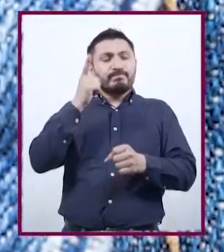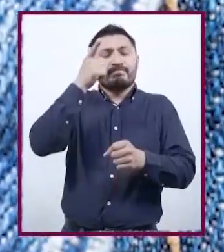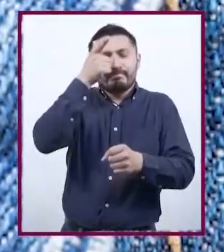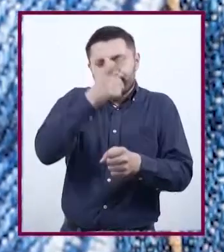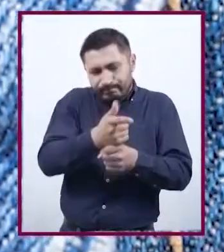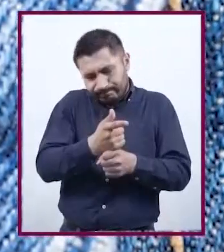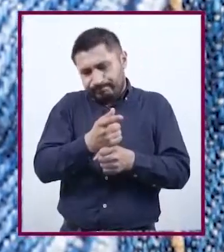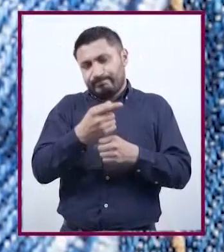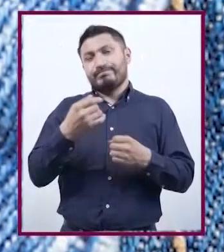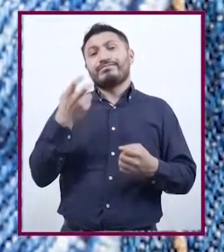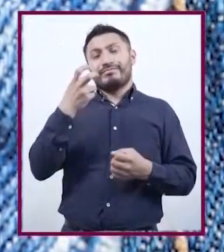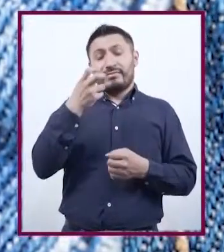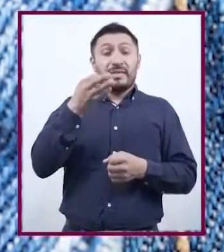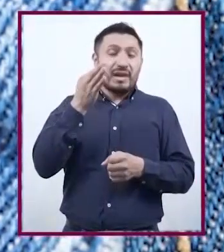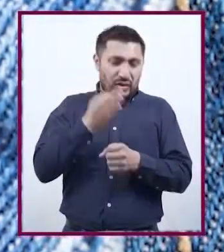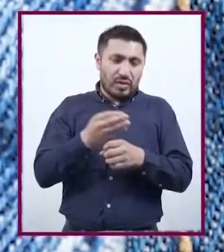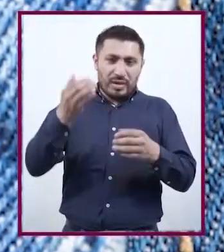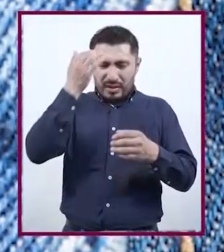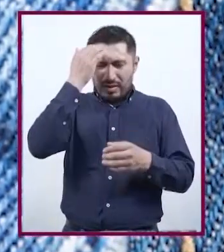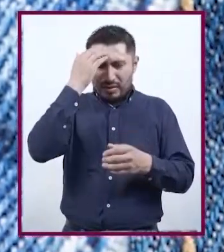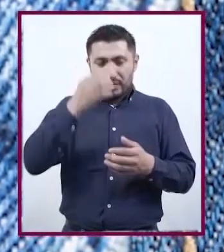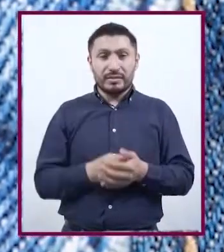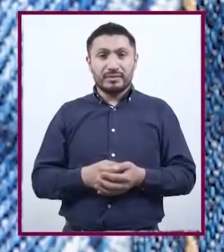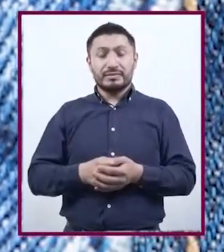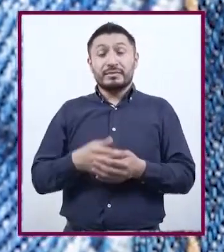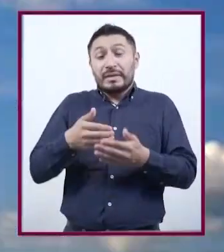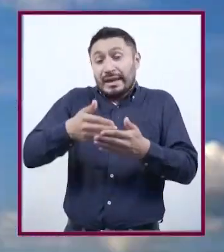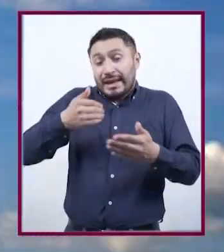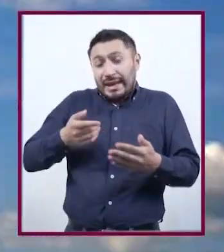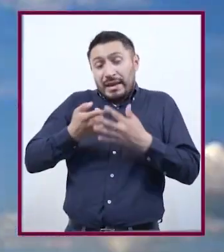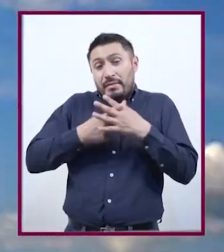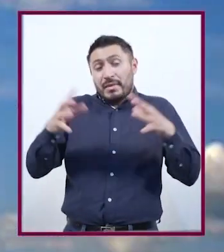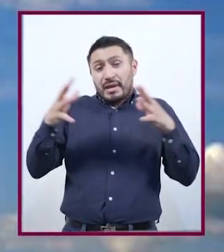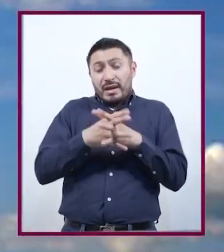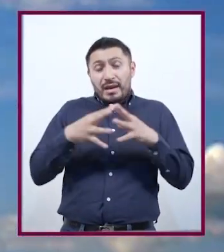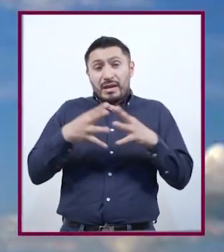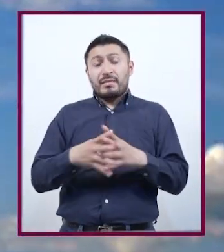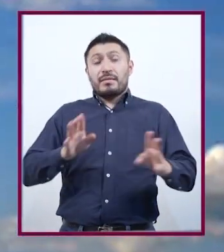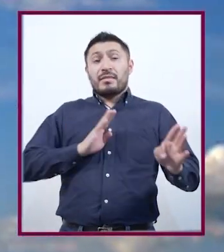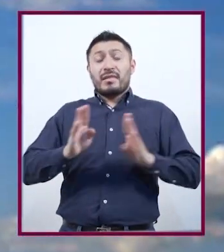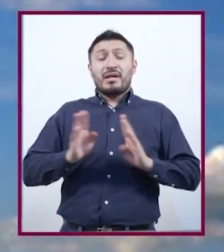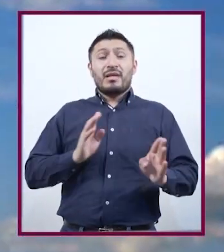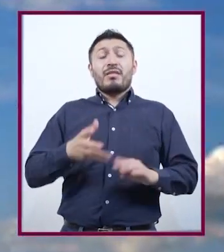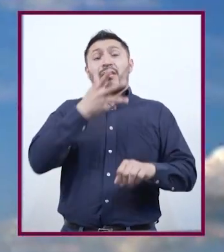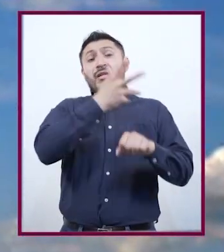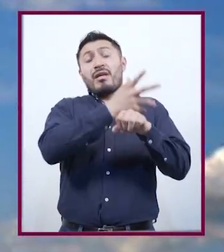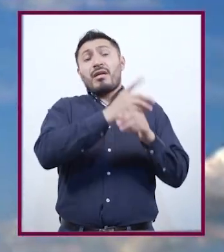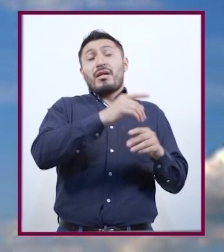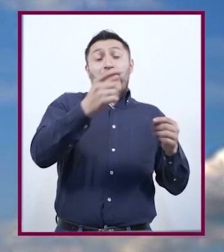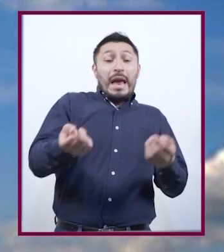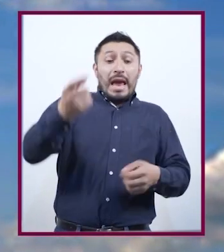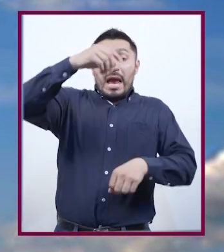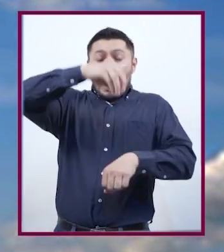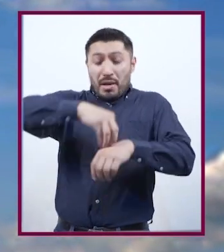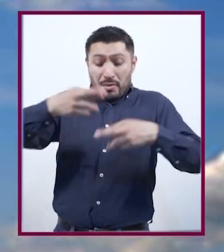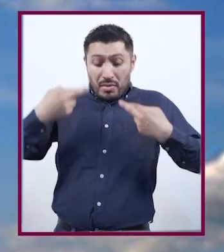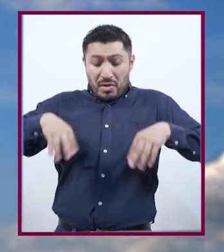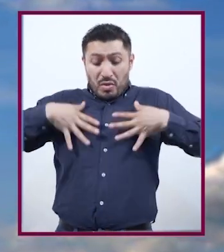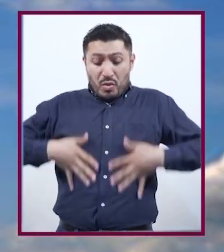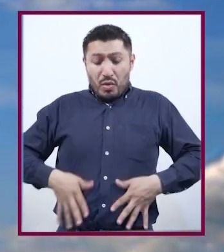que conocemos actualmente justo antes de la guerra. El ejército estadounidense lo incorporó a sus uniformes y